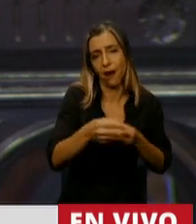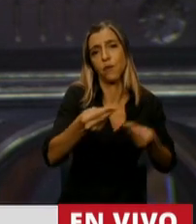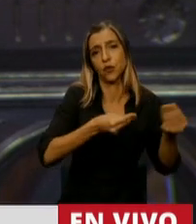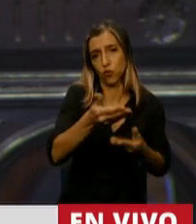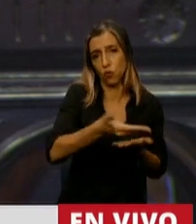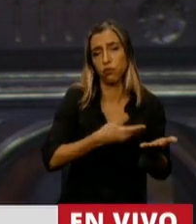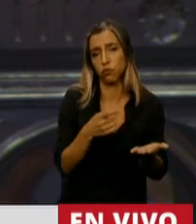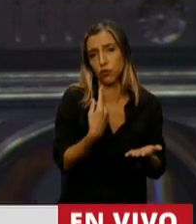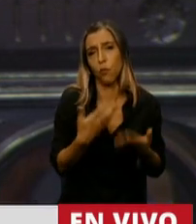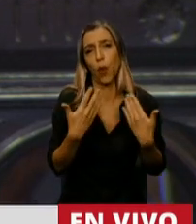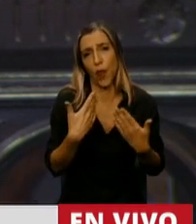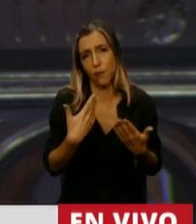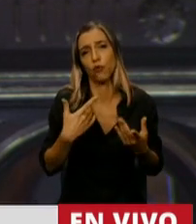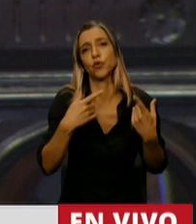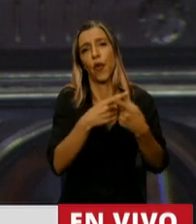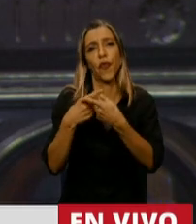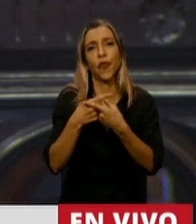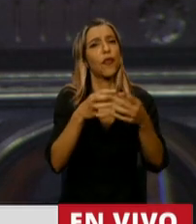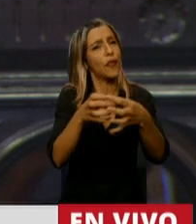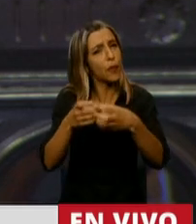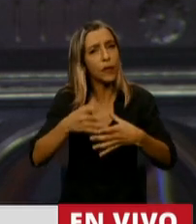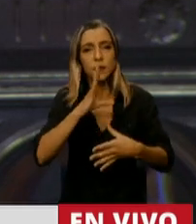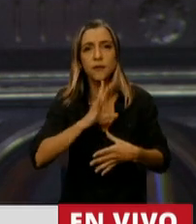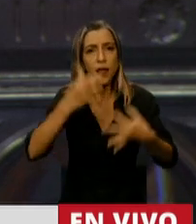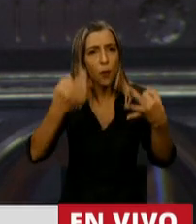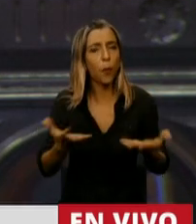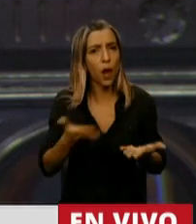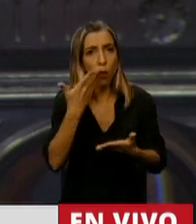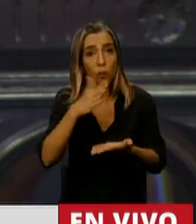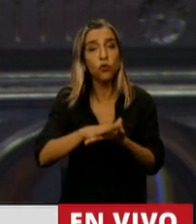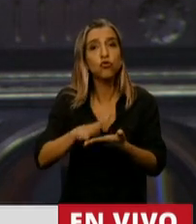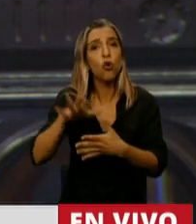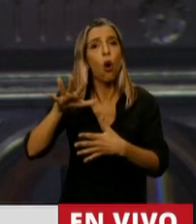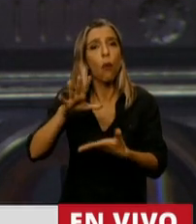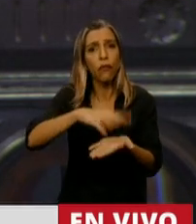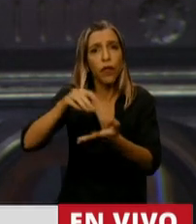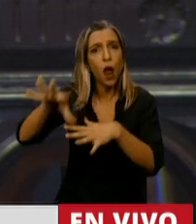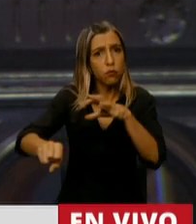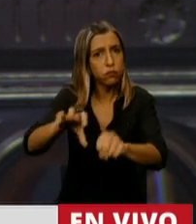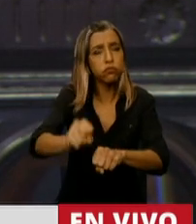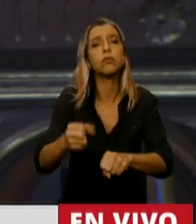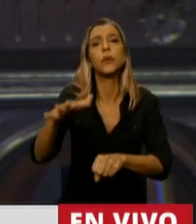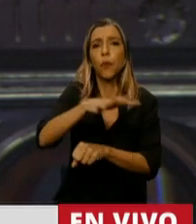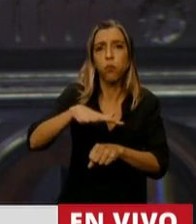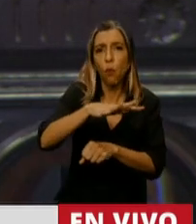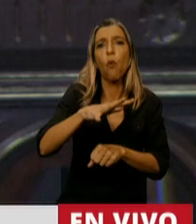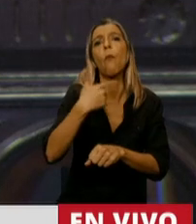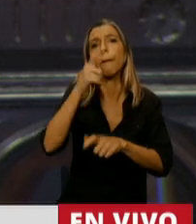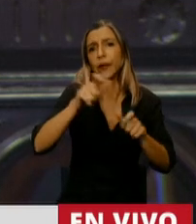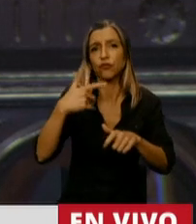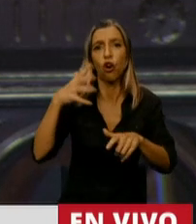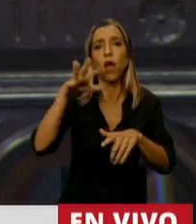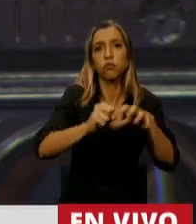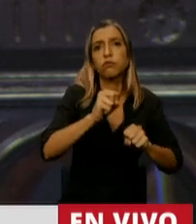y debatirlo seriamente. Hablemos de la toma de tierra, de los barrios populares. ¿Hay alguna experiencia caminada en este Congreso y en